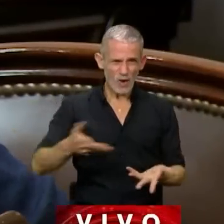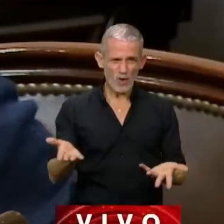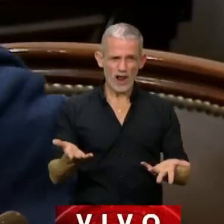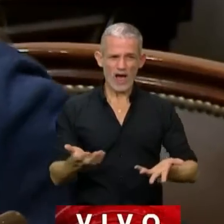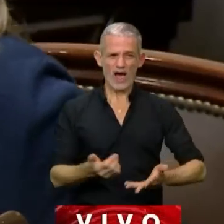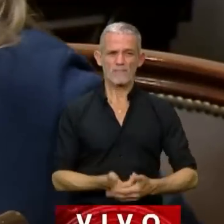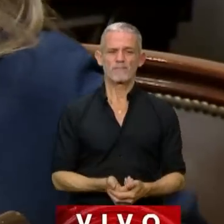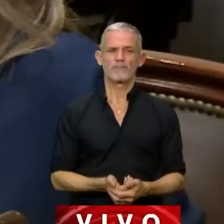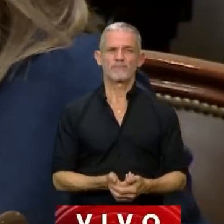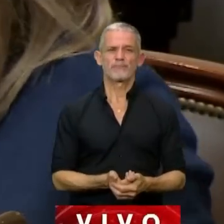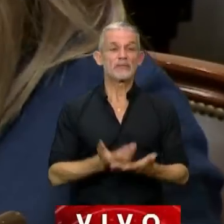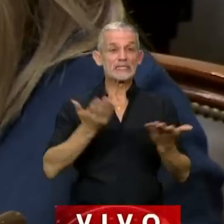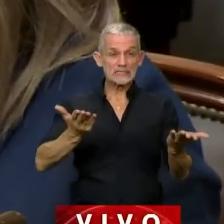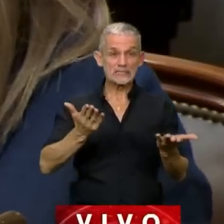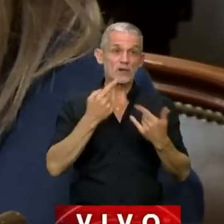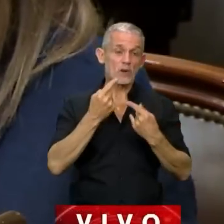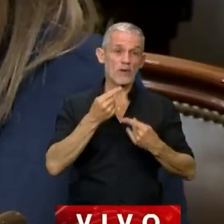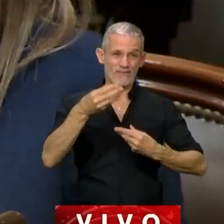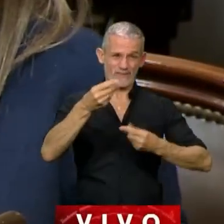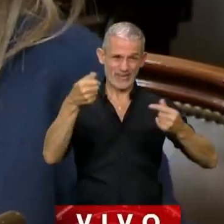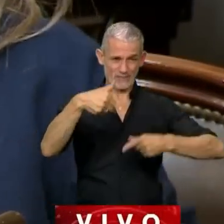señores. Para terminar, presidente,